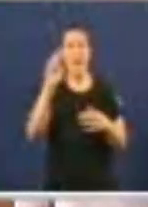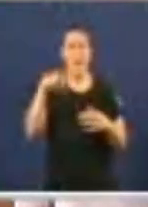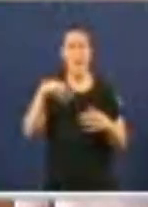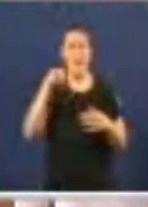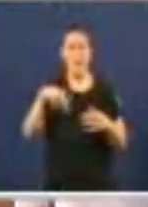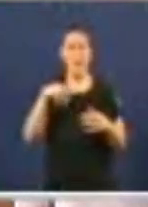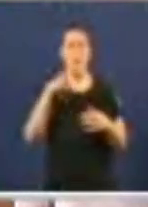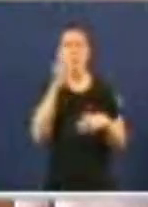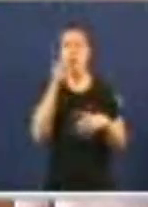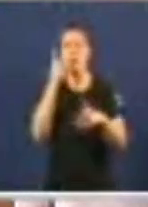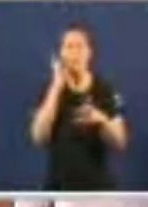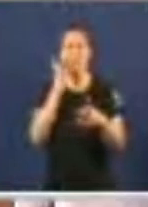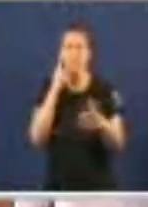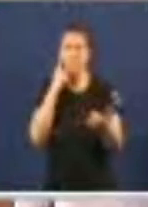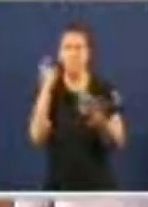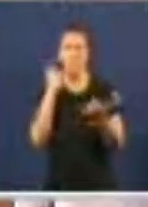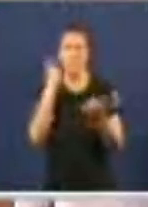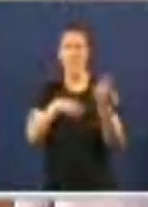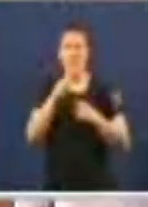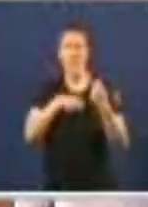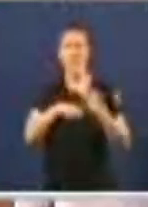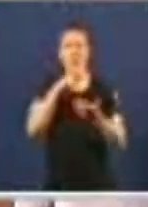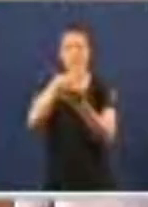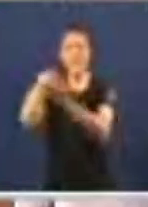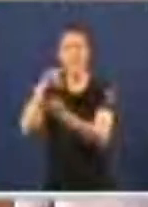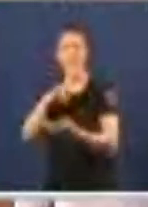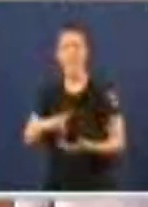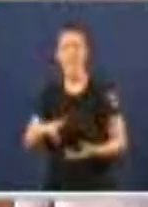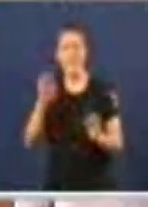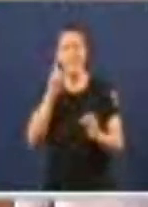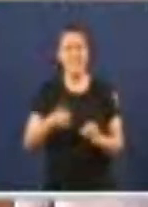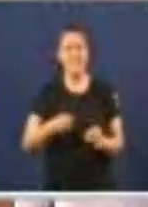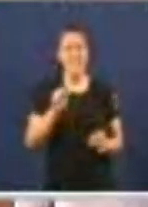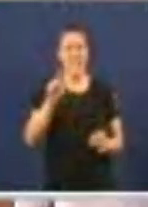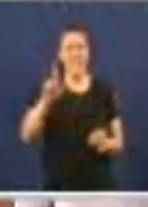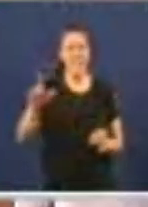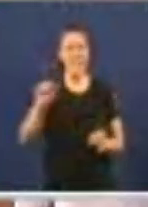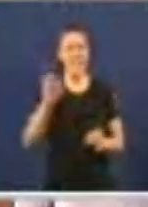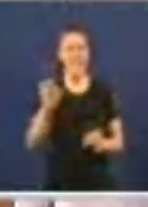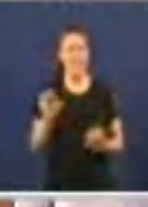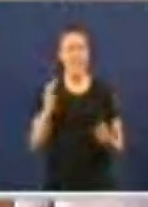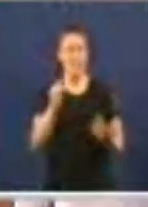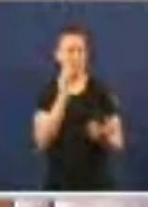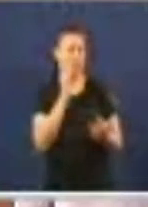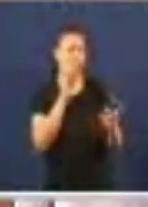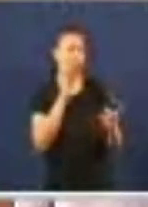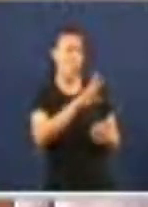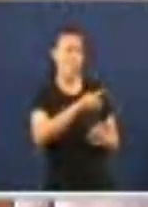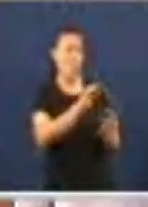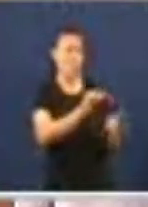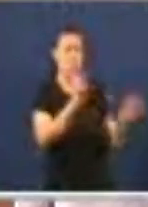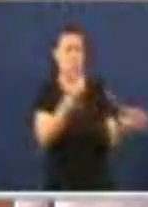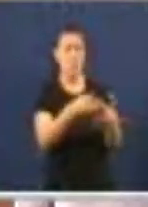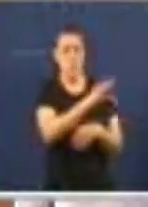escándalo da venda das centrais do Xallas e do que pasa coa corrupción do seu partido. Mire, señor Feijóo, creo que estaría ben que nos